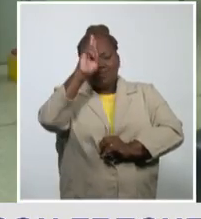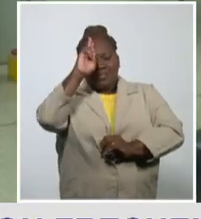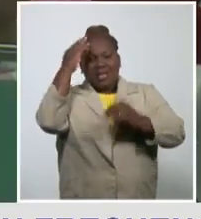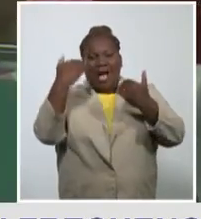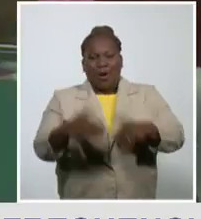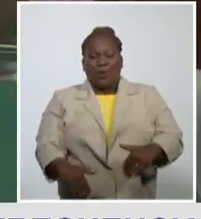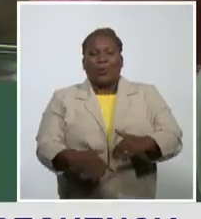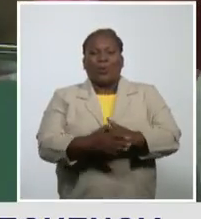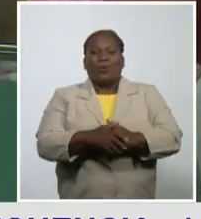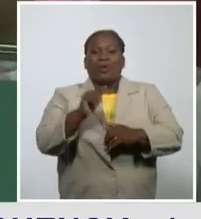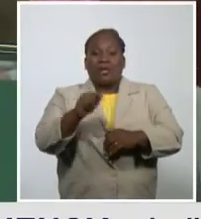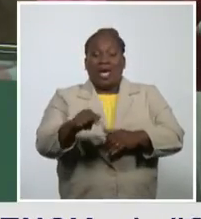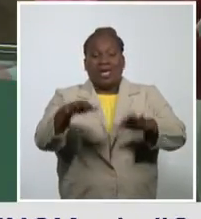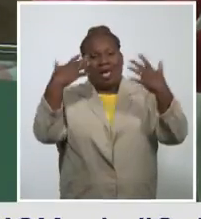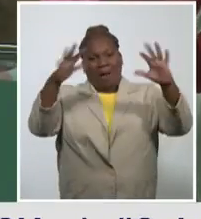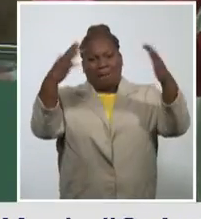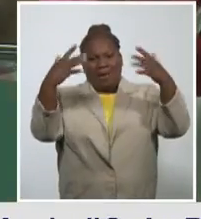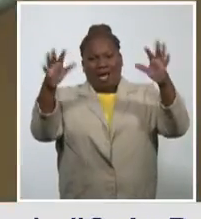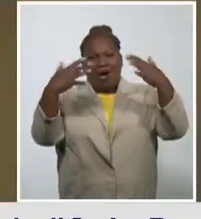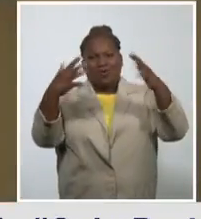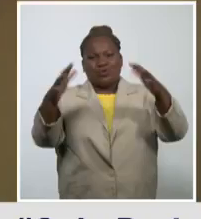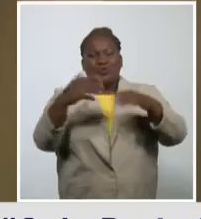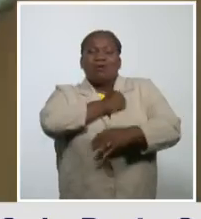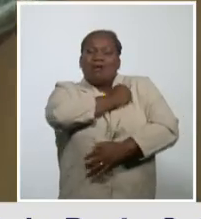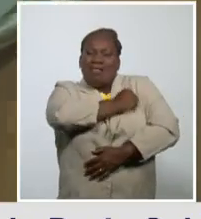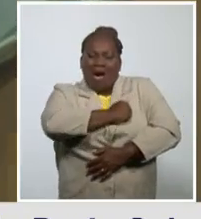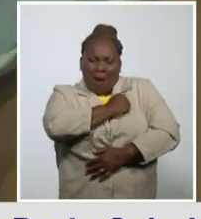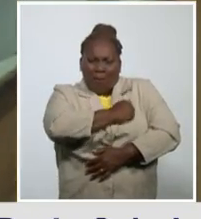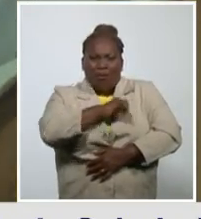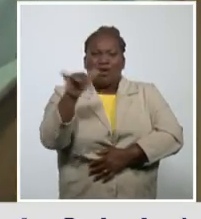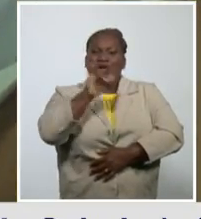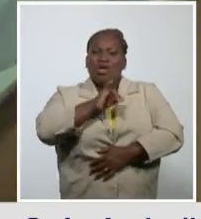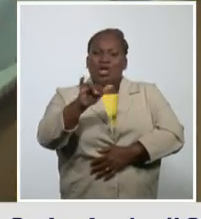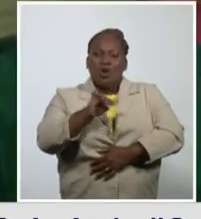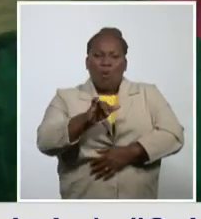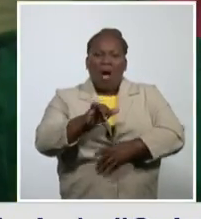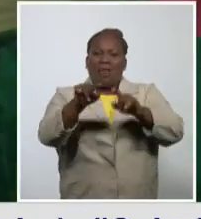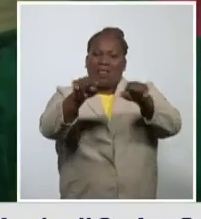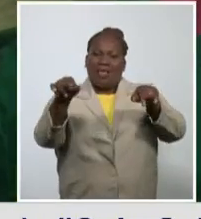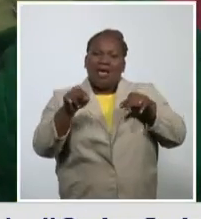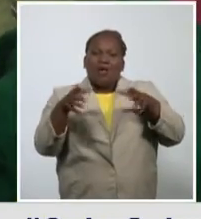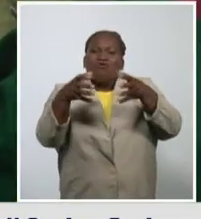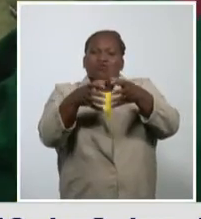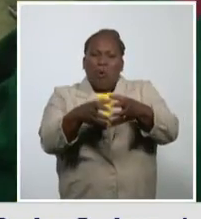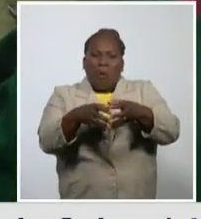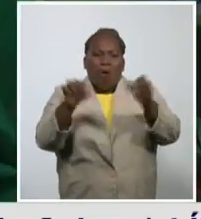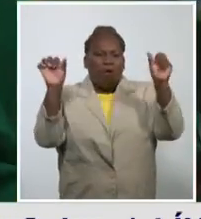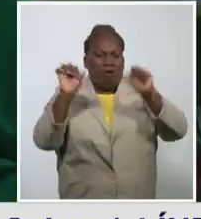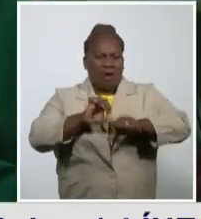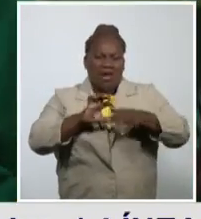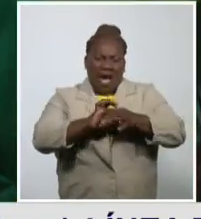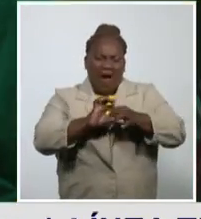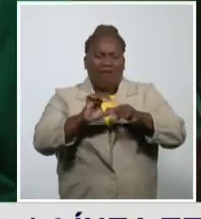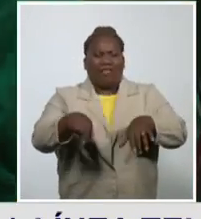donde retumban también el amor y los aplausos, como en el resto de las terapias pediátricas de los hospitales del